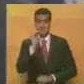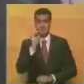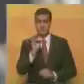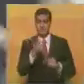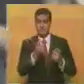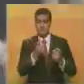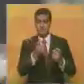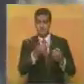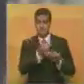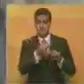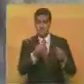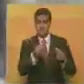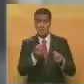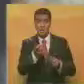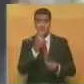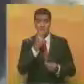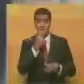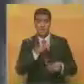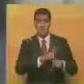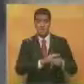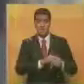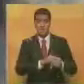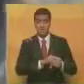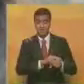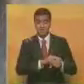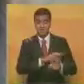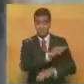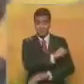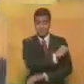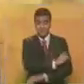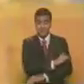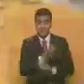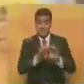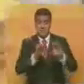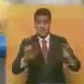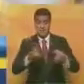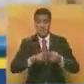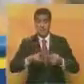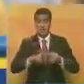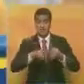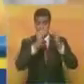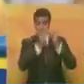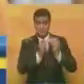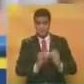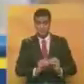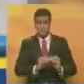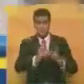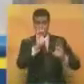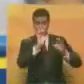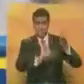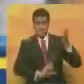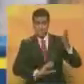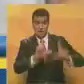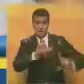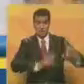falta de insumos y medicamentos en el ambulatorio de Palo Negro, así como la falta de material para la realización de exámenes de